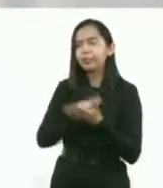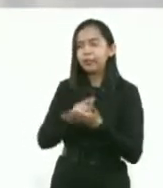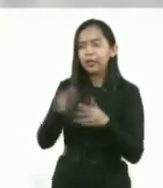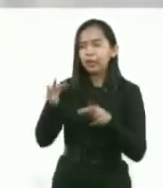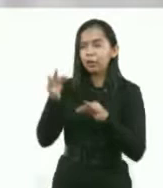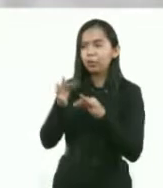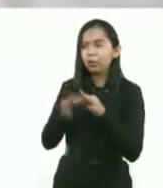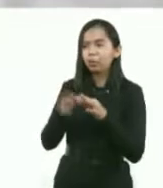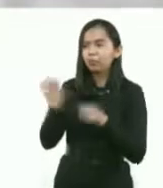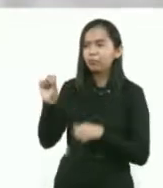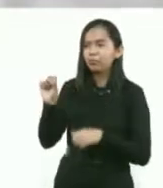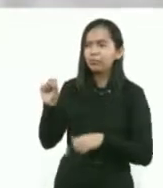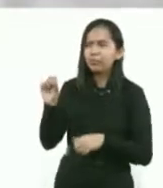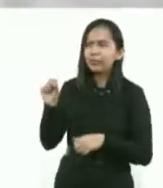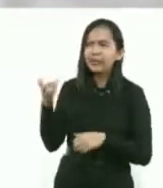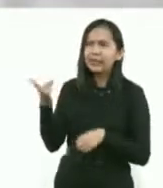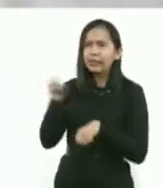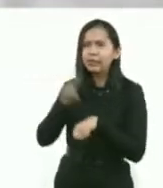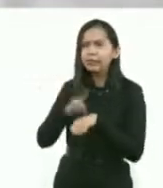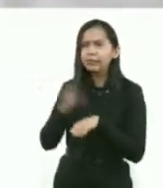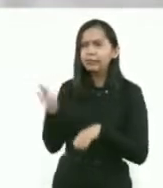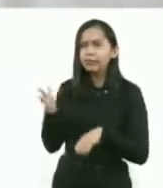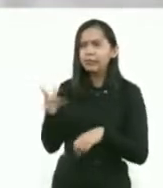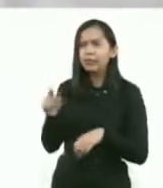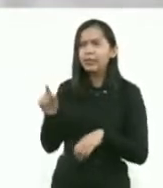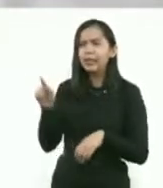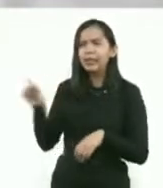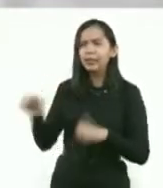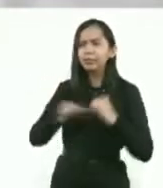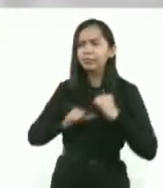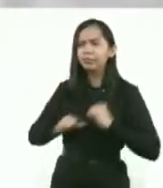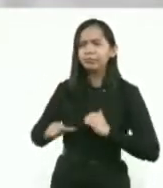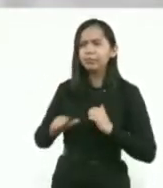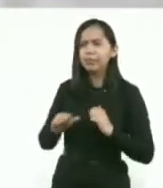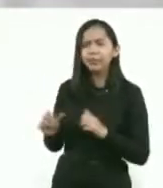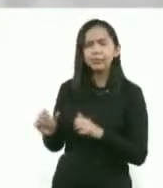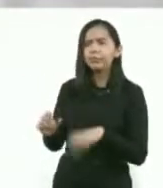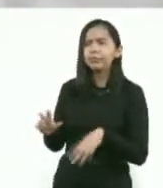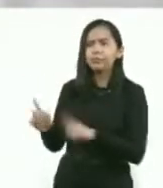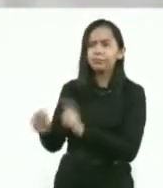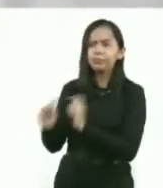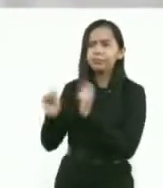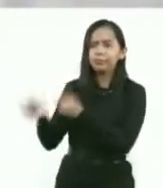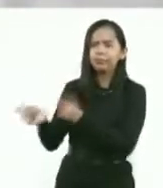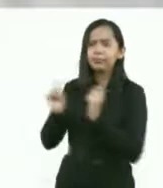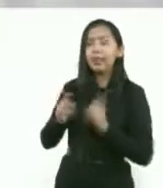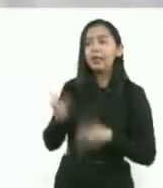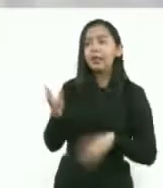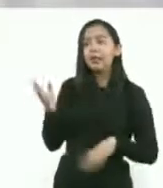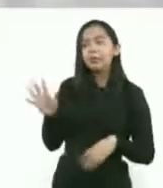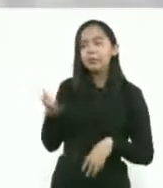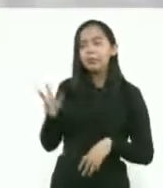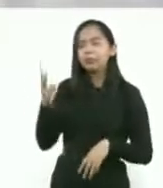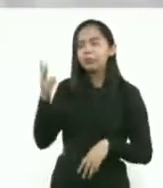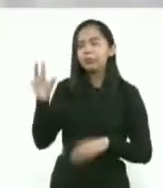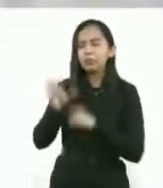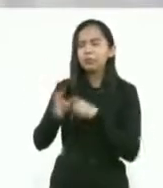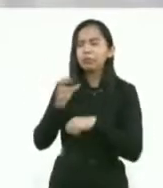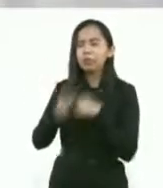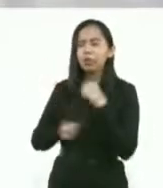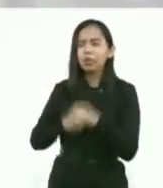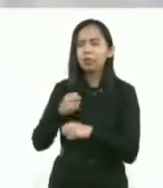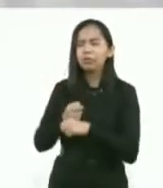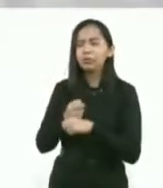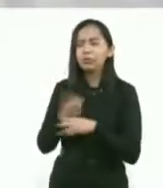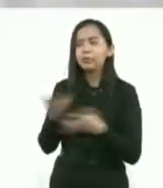entiendo, 60 días que la persona está fuera del cargo, antes de los primeros 2 años de su gestión, tendría